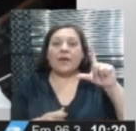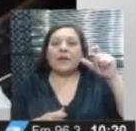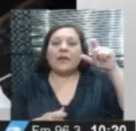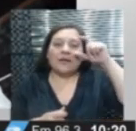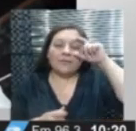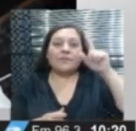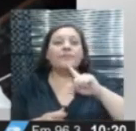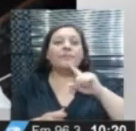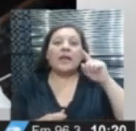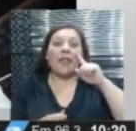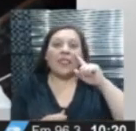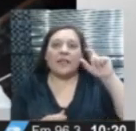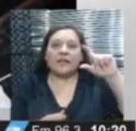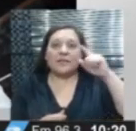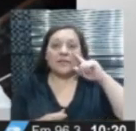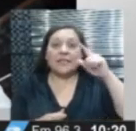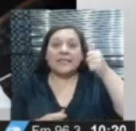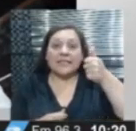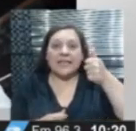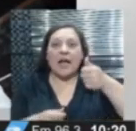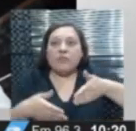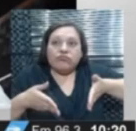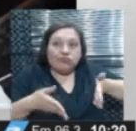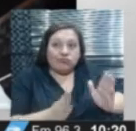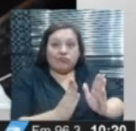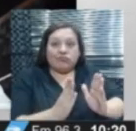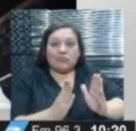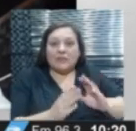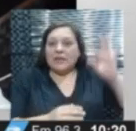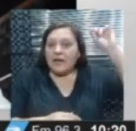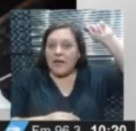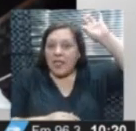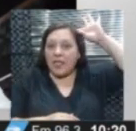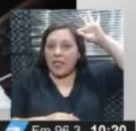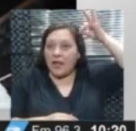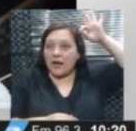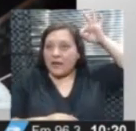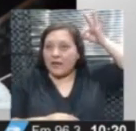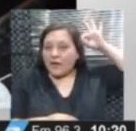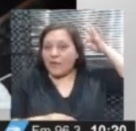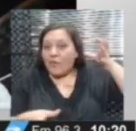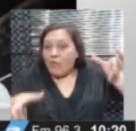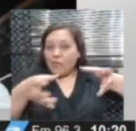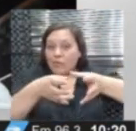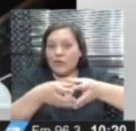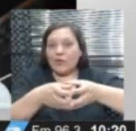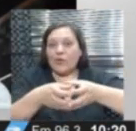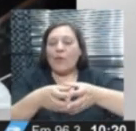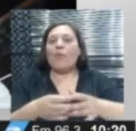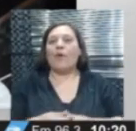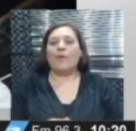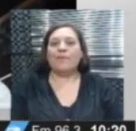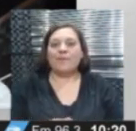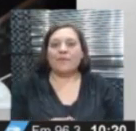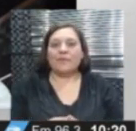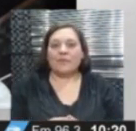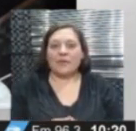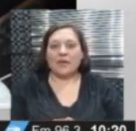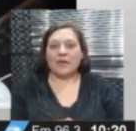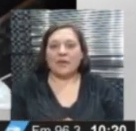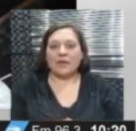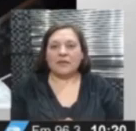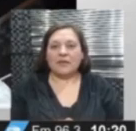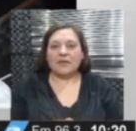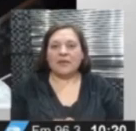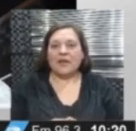Rodríguez descendiente afro de la provincia o de afro de la comunidad afrodescendientes podríamos decirlo también así